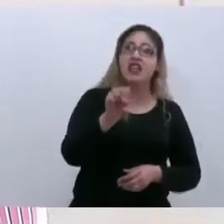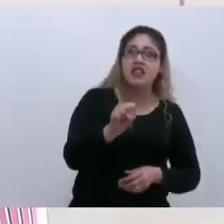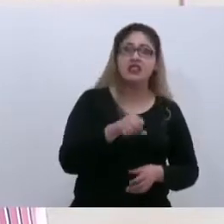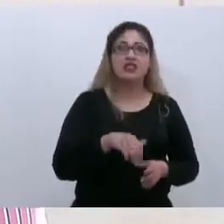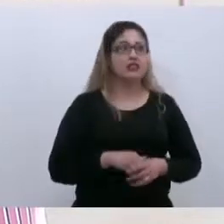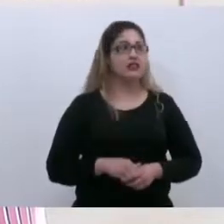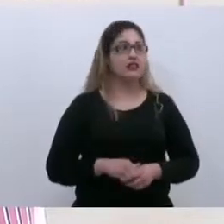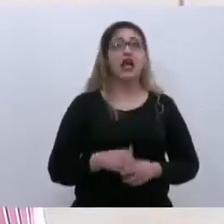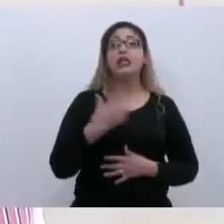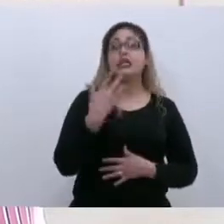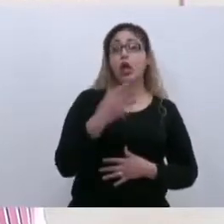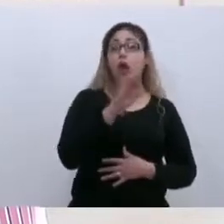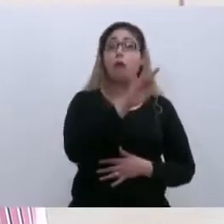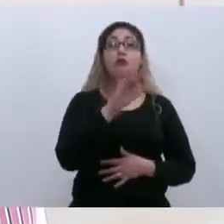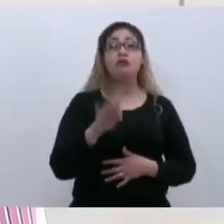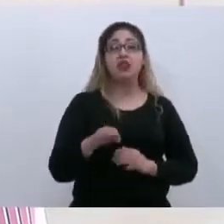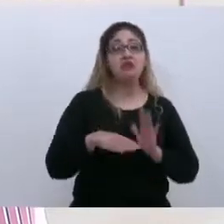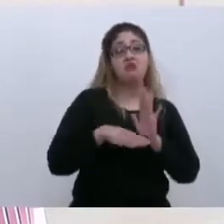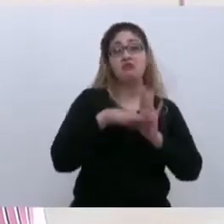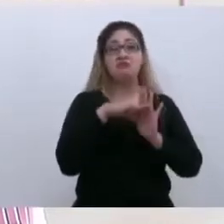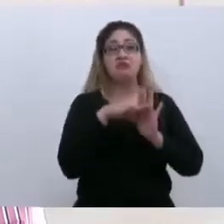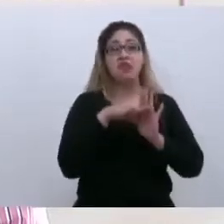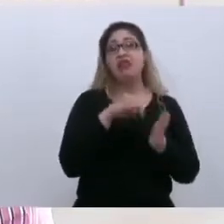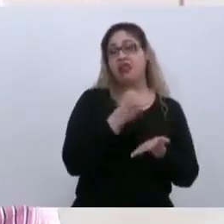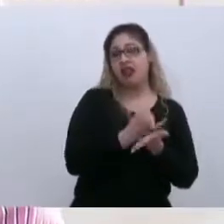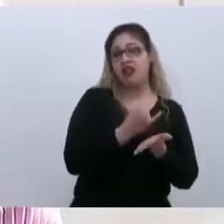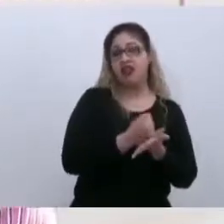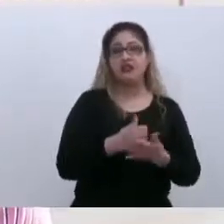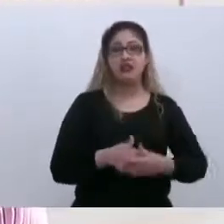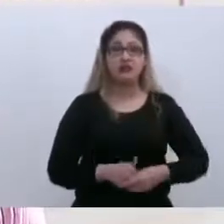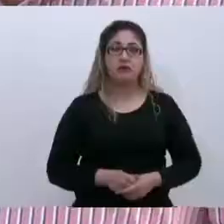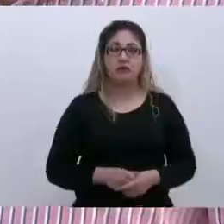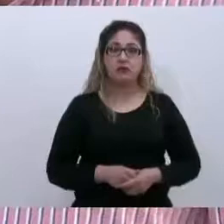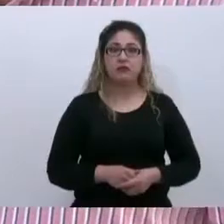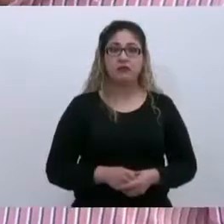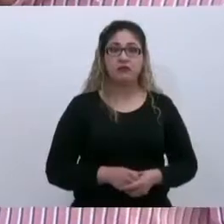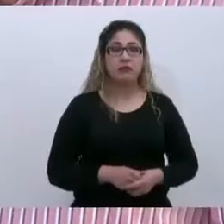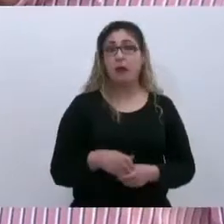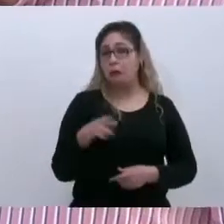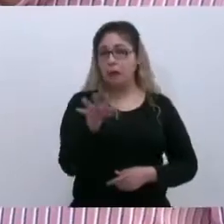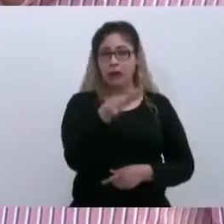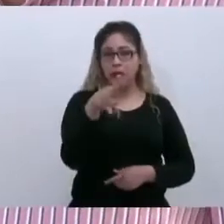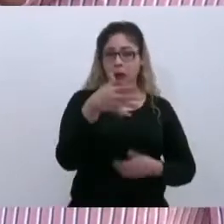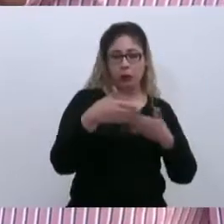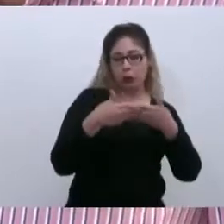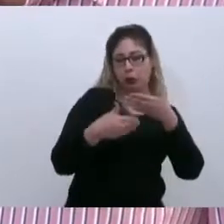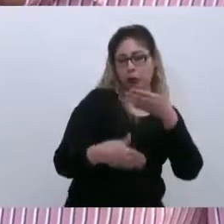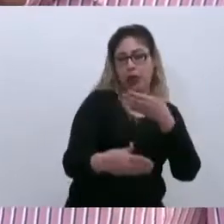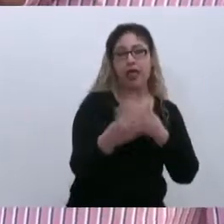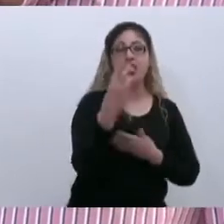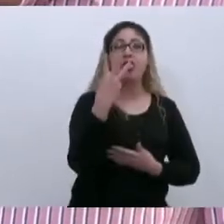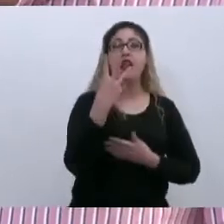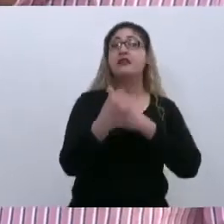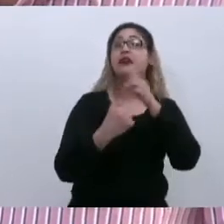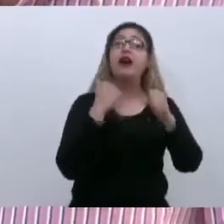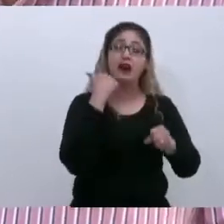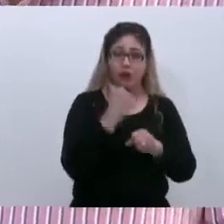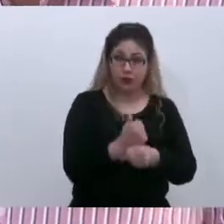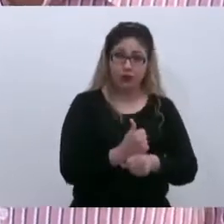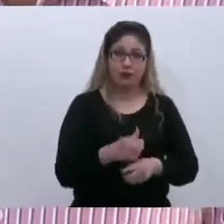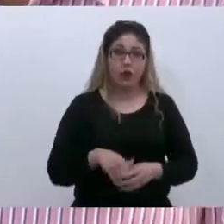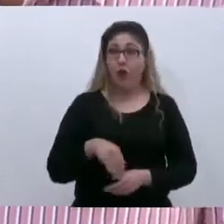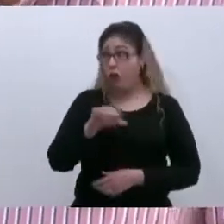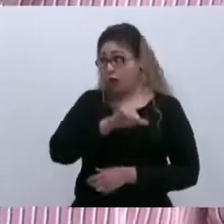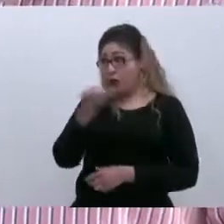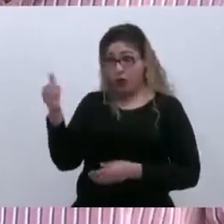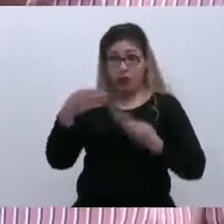del 5% a pagar a 3 años. No hay ningún banco que dé estos créditos con estas tasas de interés. Es